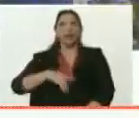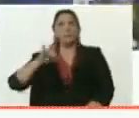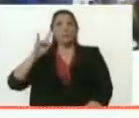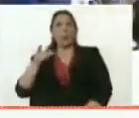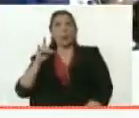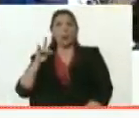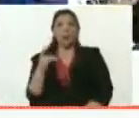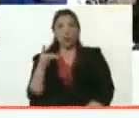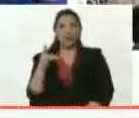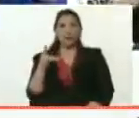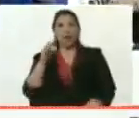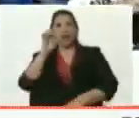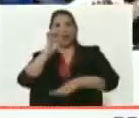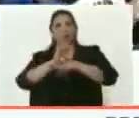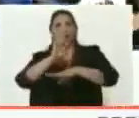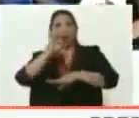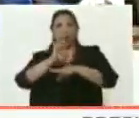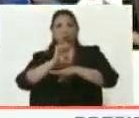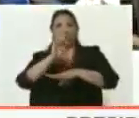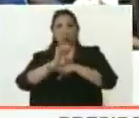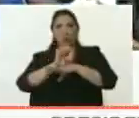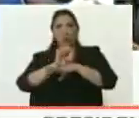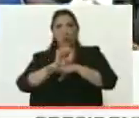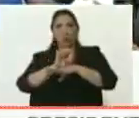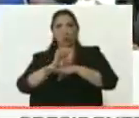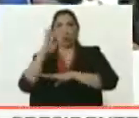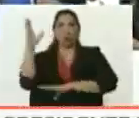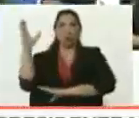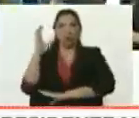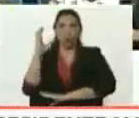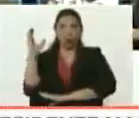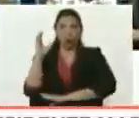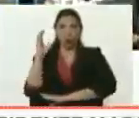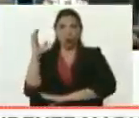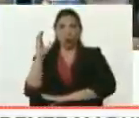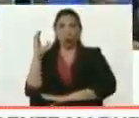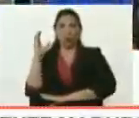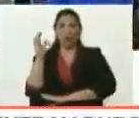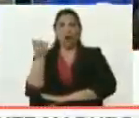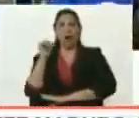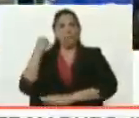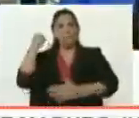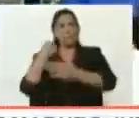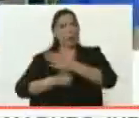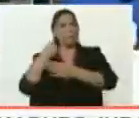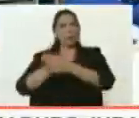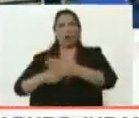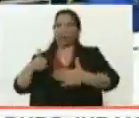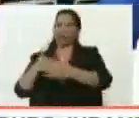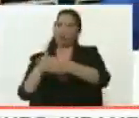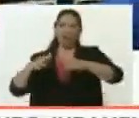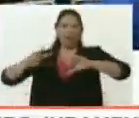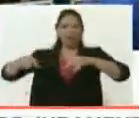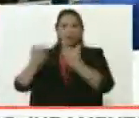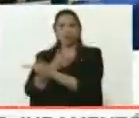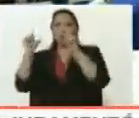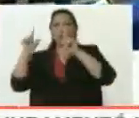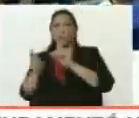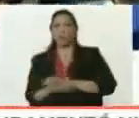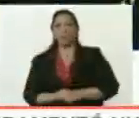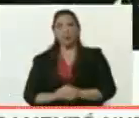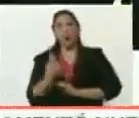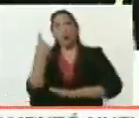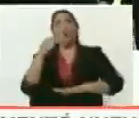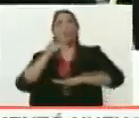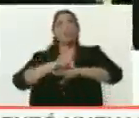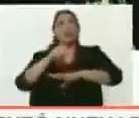Bolivia, Ecuador, Colombia, están dando la batalla contra el neoliberalismo. Un